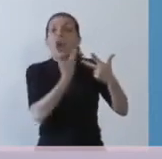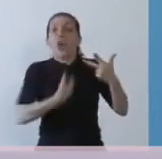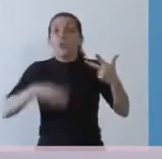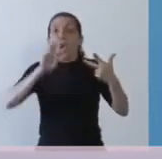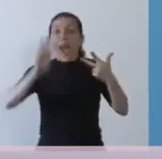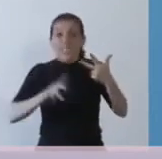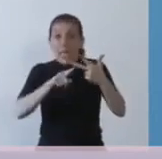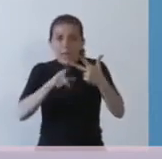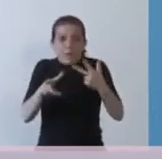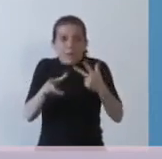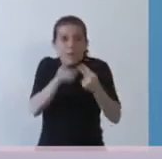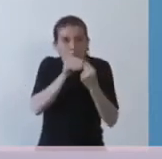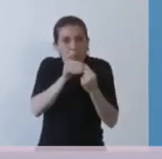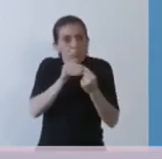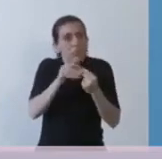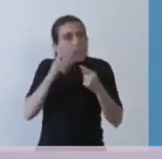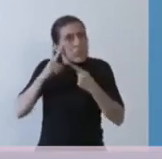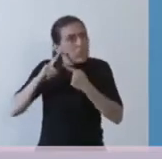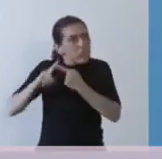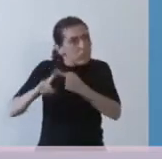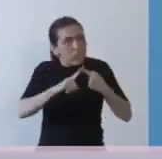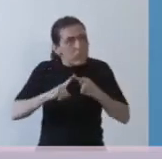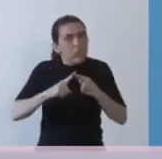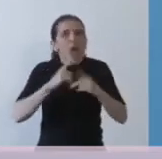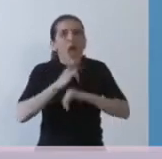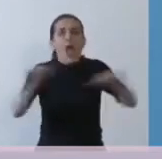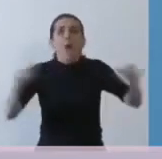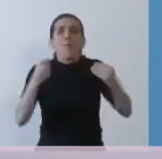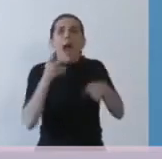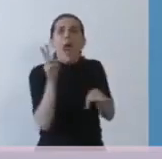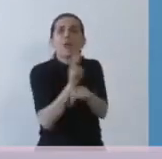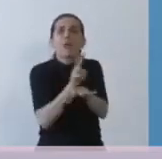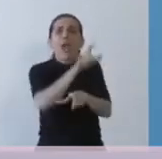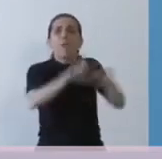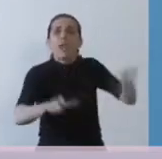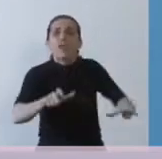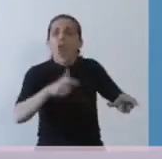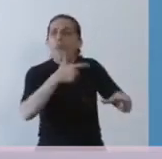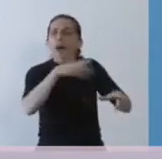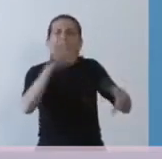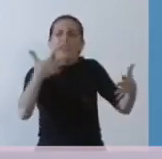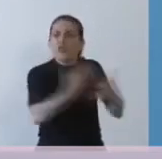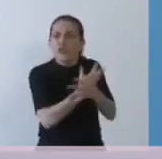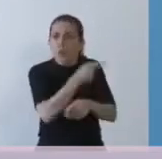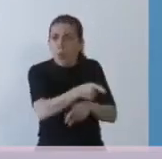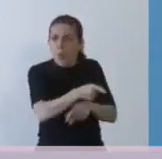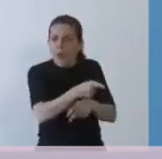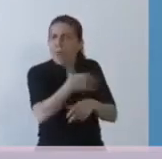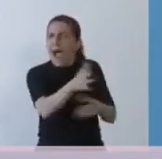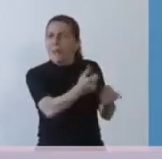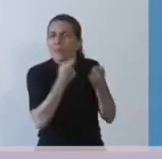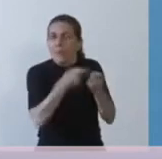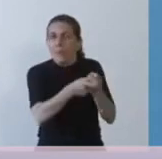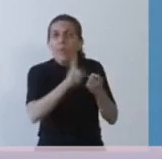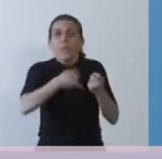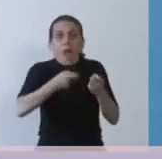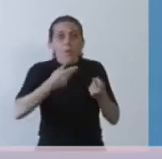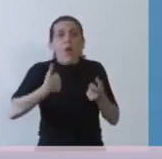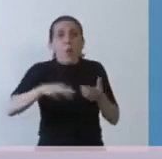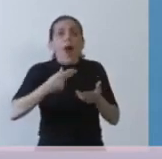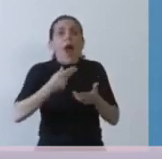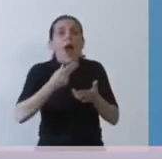entre ellas medidas se anunciaron algunas para proteger a los sectores más vulnerables como la implementación de un pago extraordinario de la